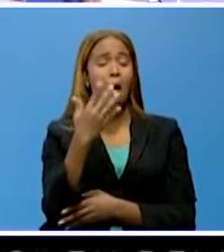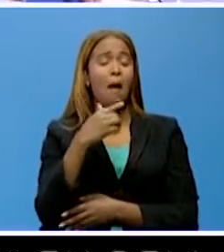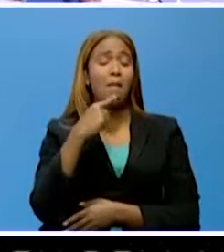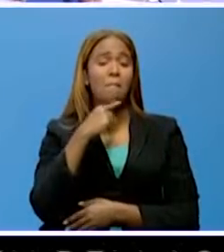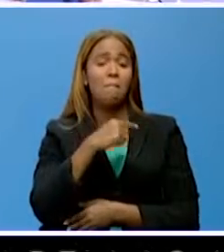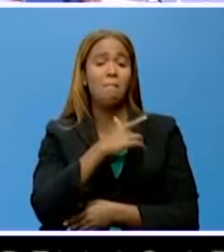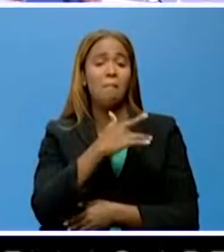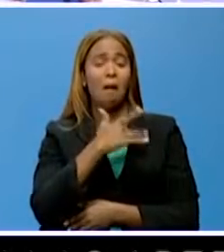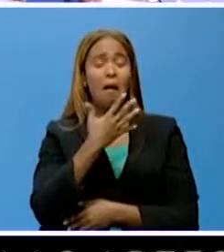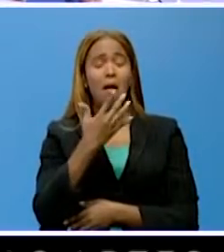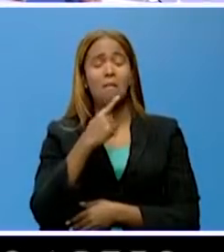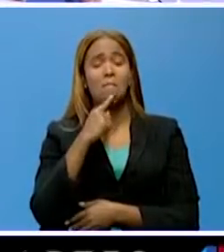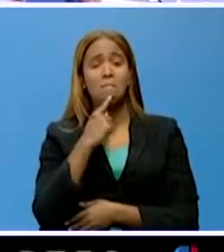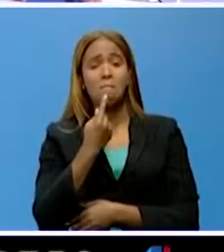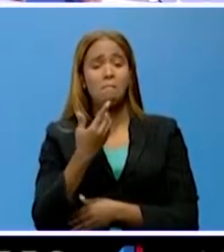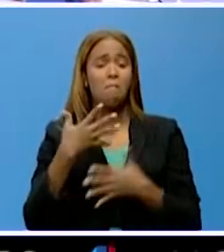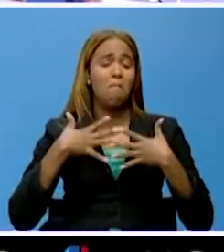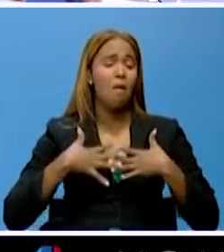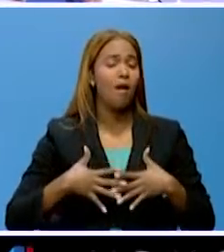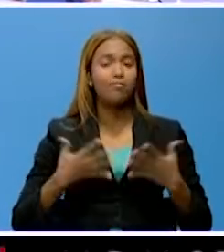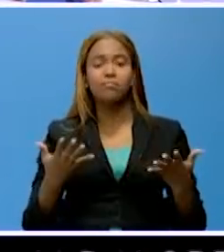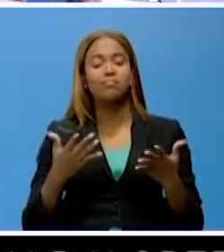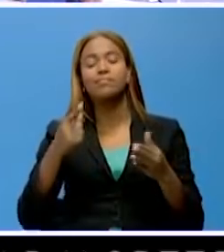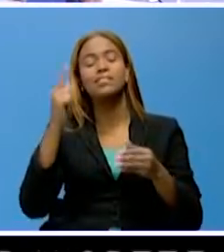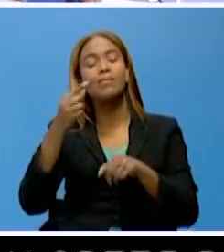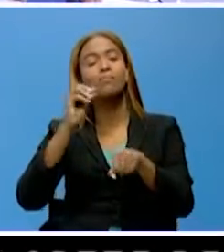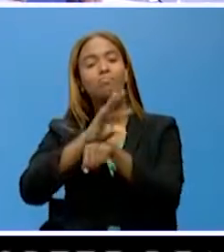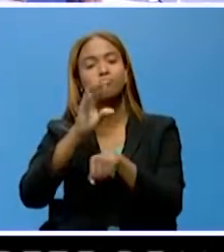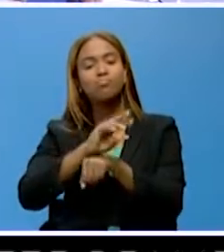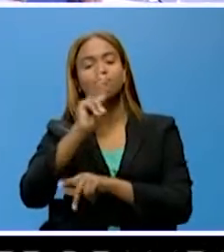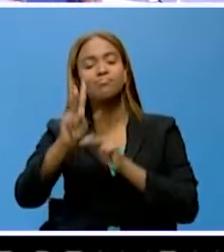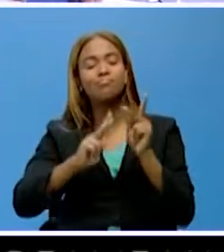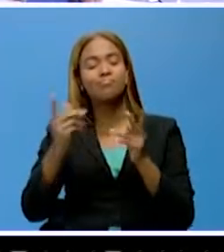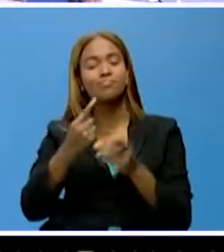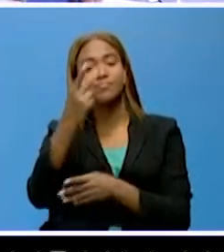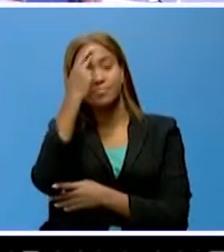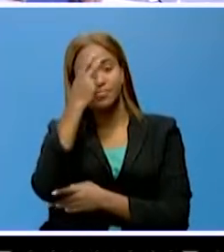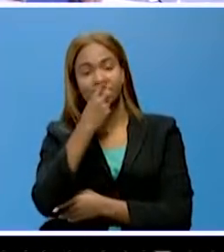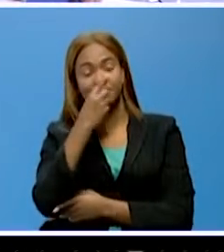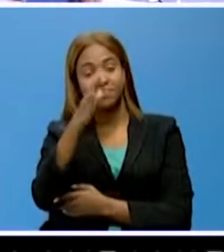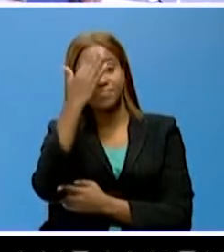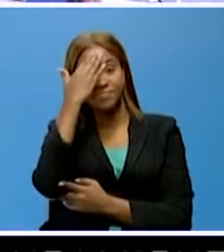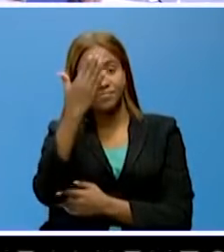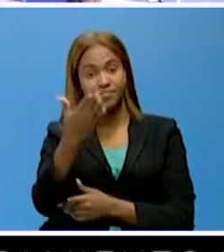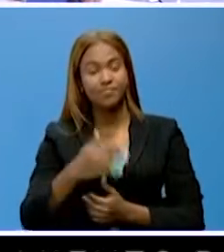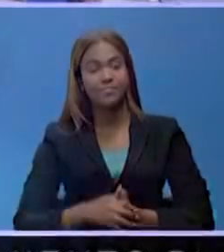eso, segmentos como estos es necesario para orientar a toda la población dominicana. Ya lo saben.